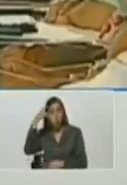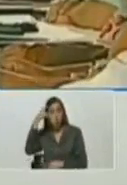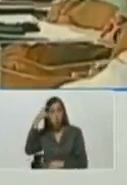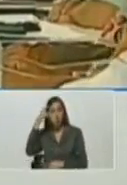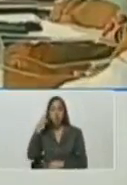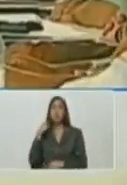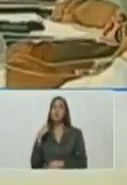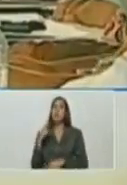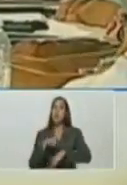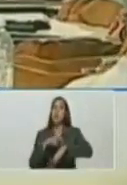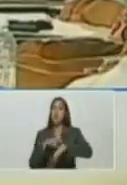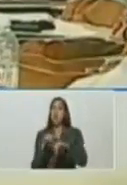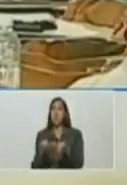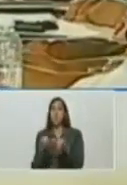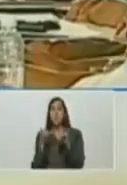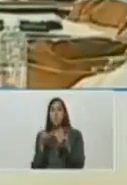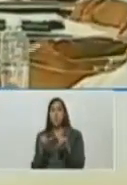esta hora.